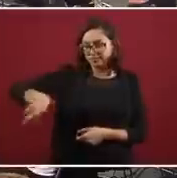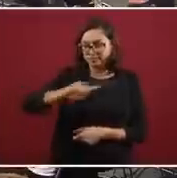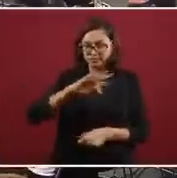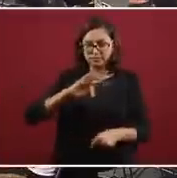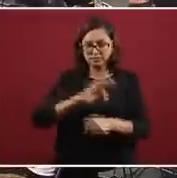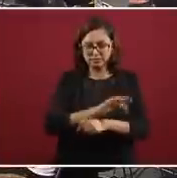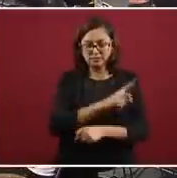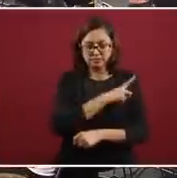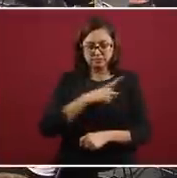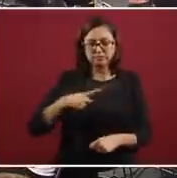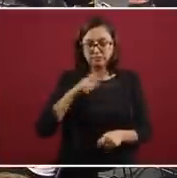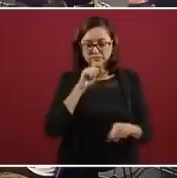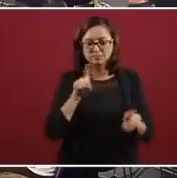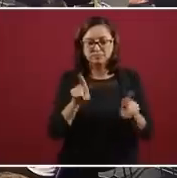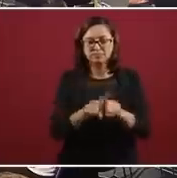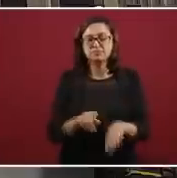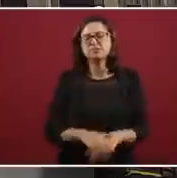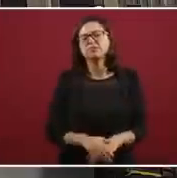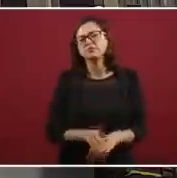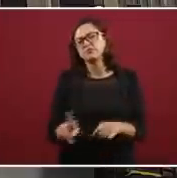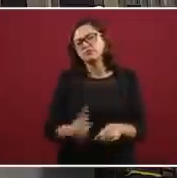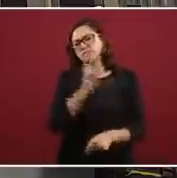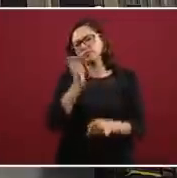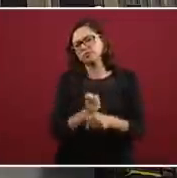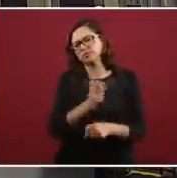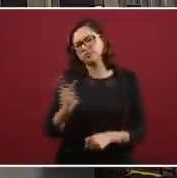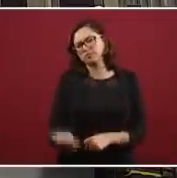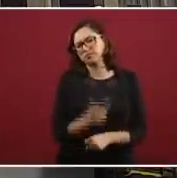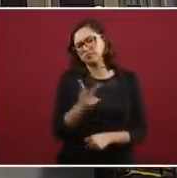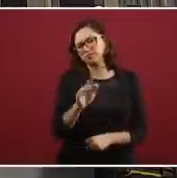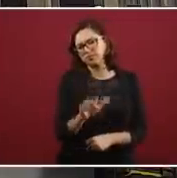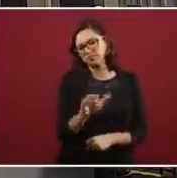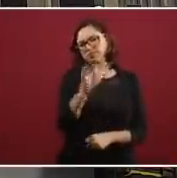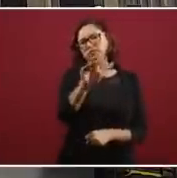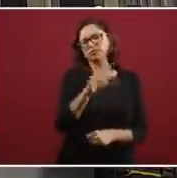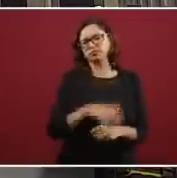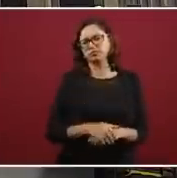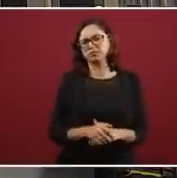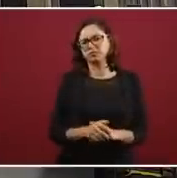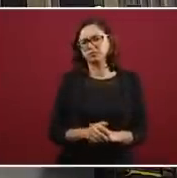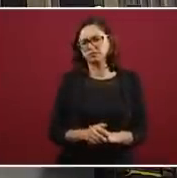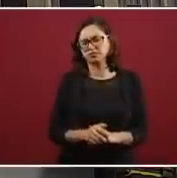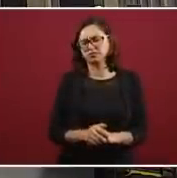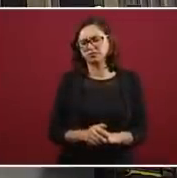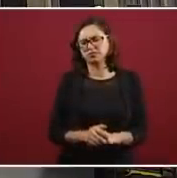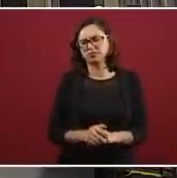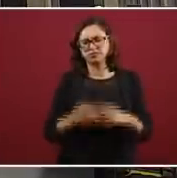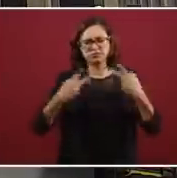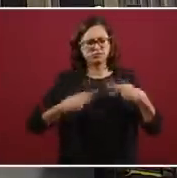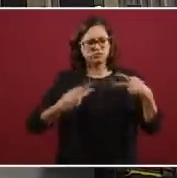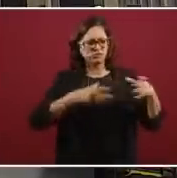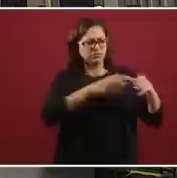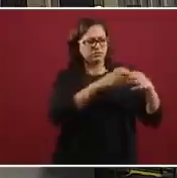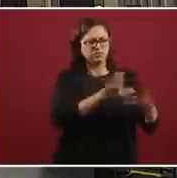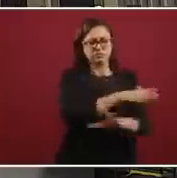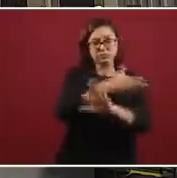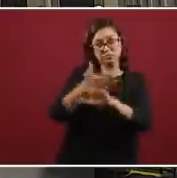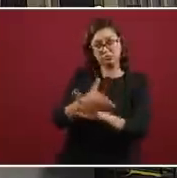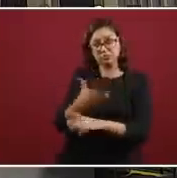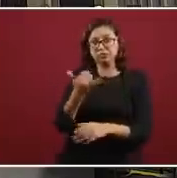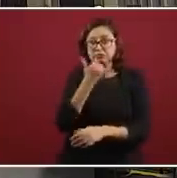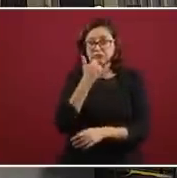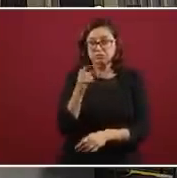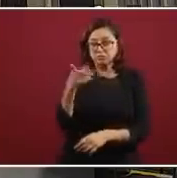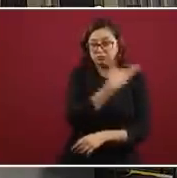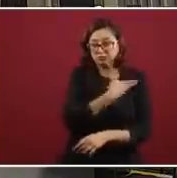presidente, justamente sobre este asunto de la Corte. Sus opositores han expresado la preocupación de que desde el Poder Ejecutivo